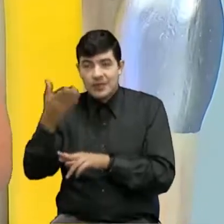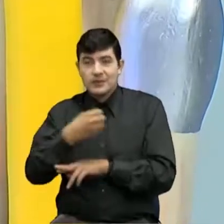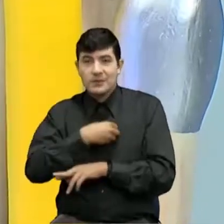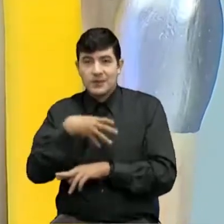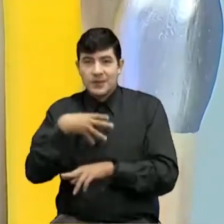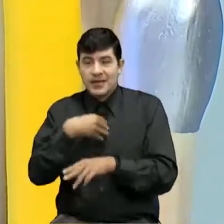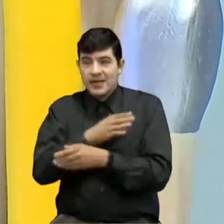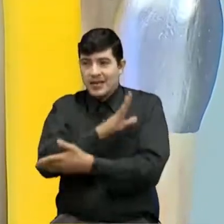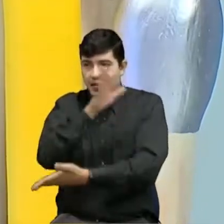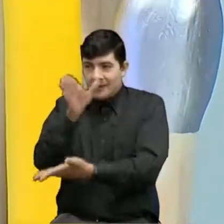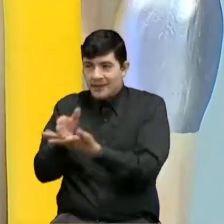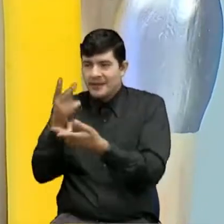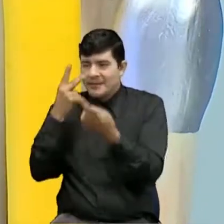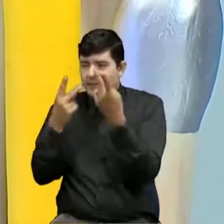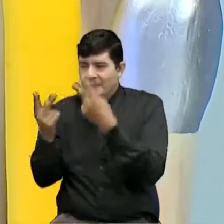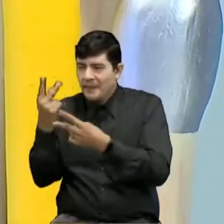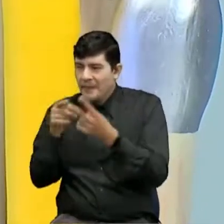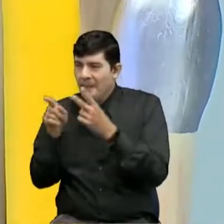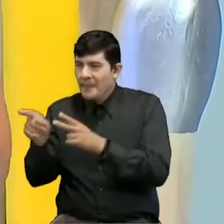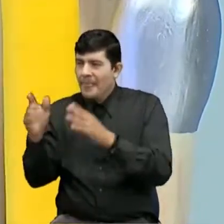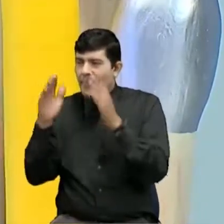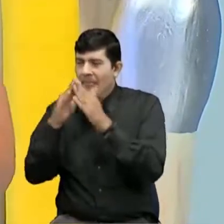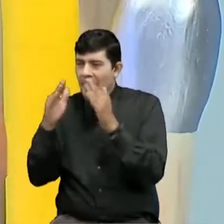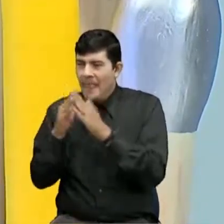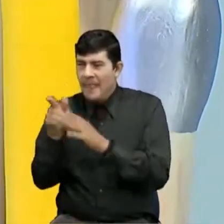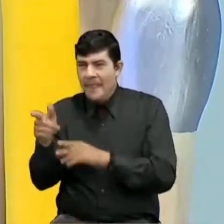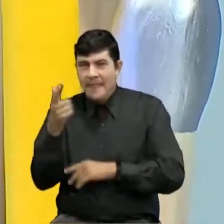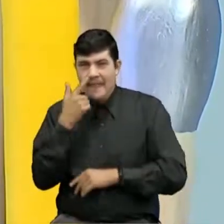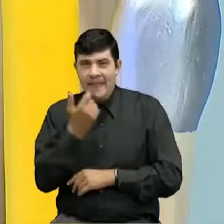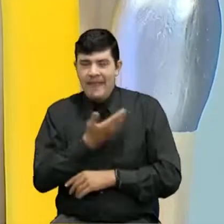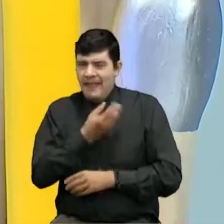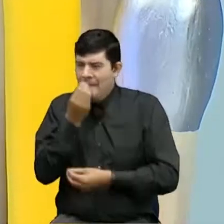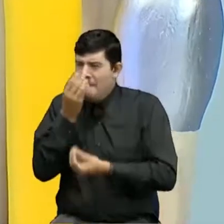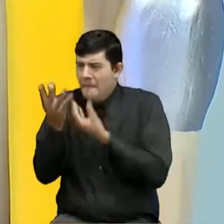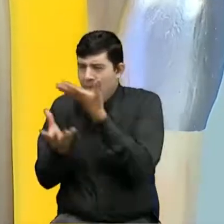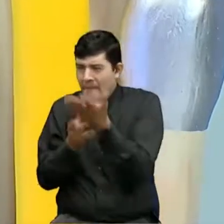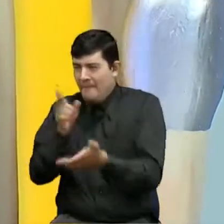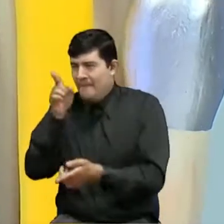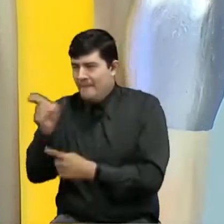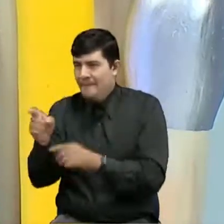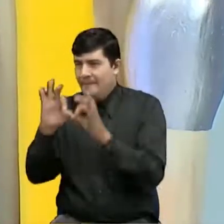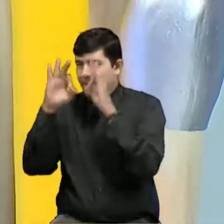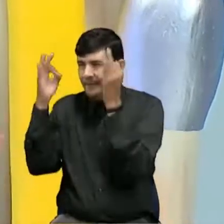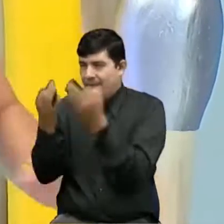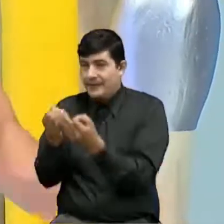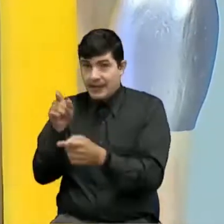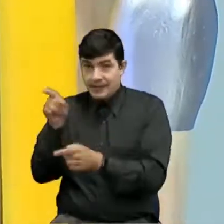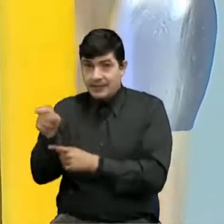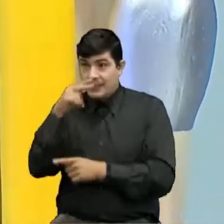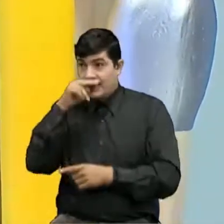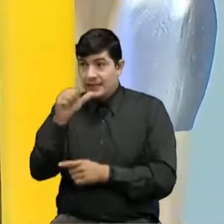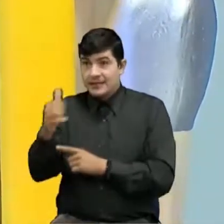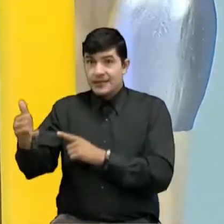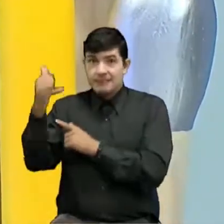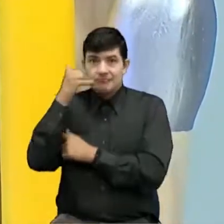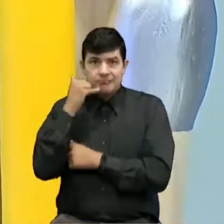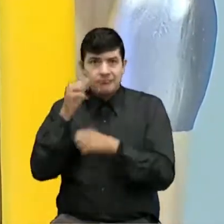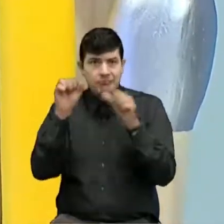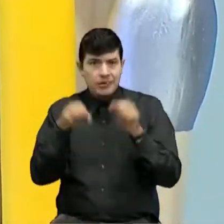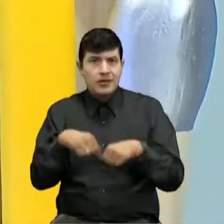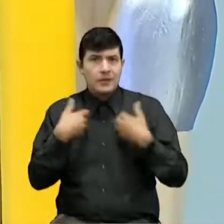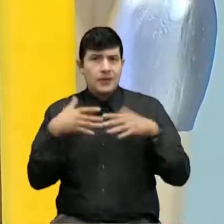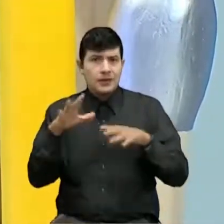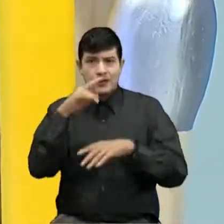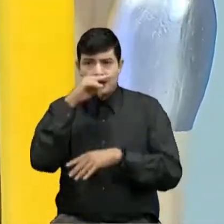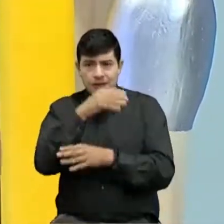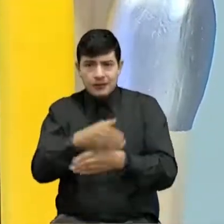a visitar tu casita, tus papás. Un besito para ti, para tu familia, obviamente. Y así como Gaby nos llamó, cualquier niño de